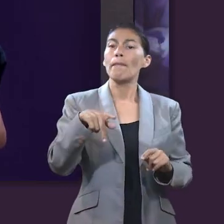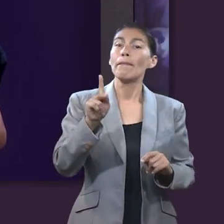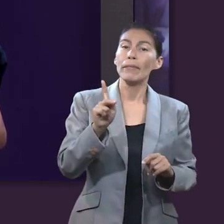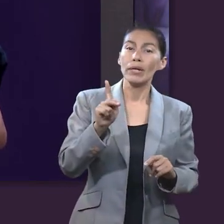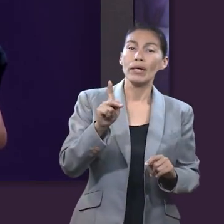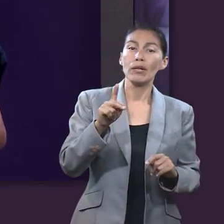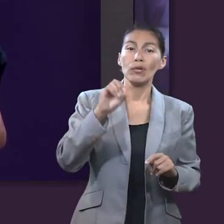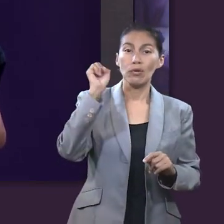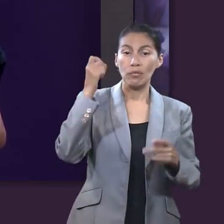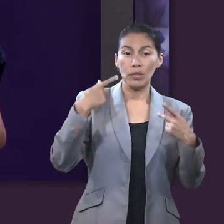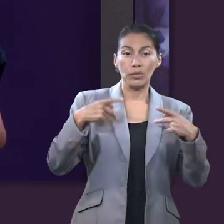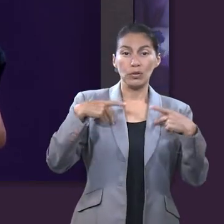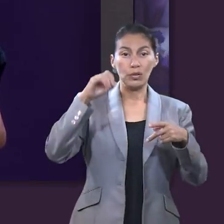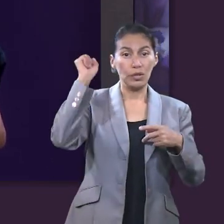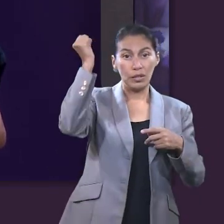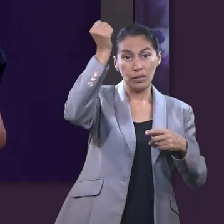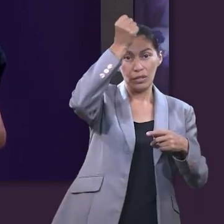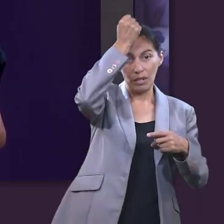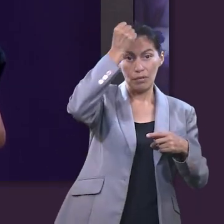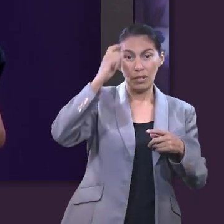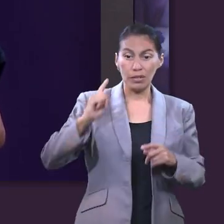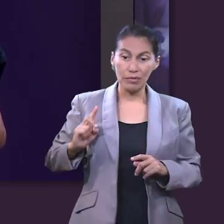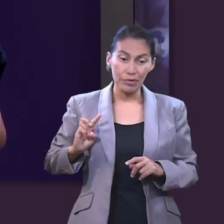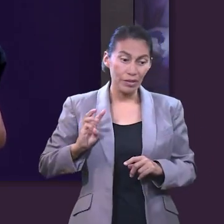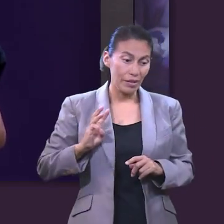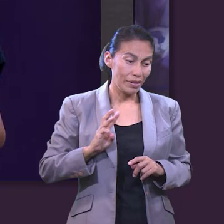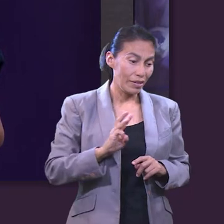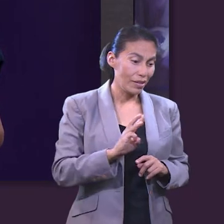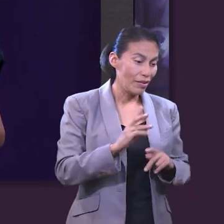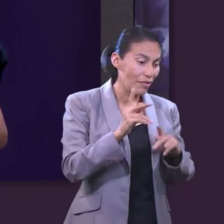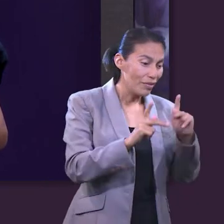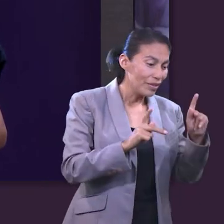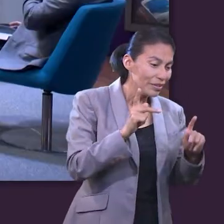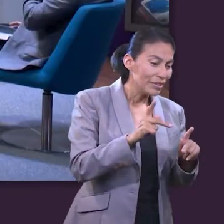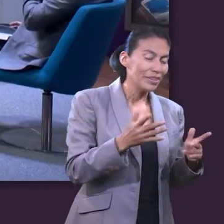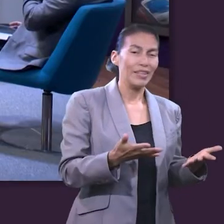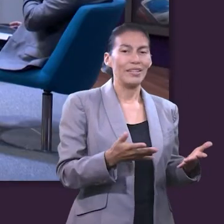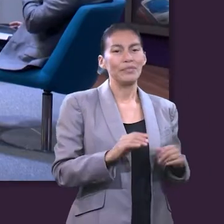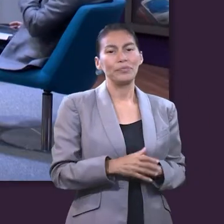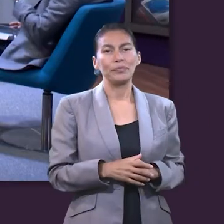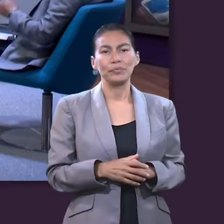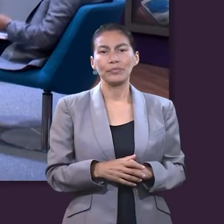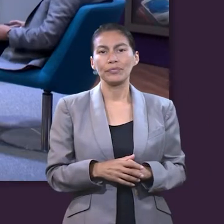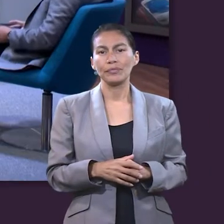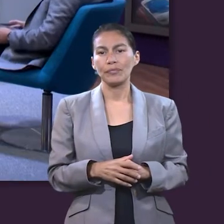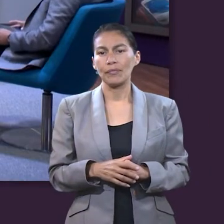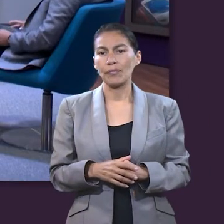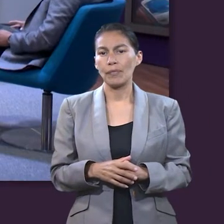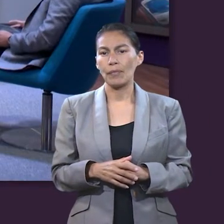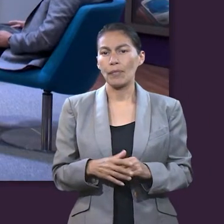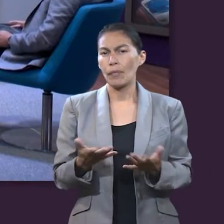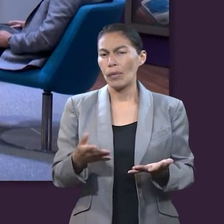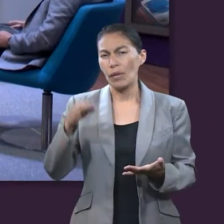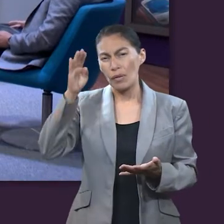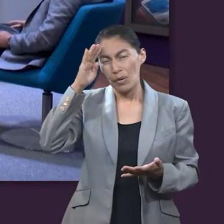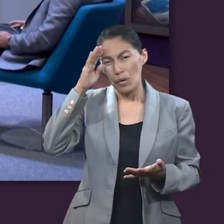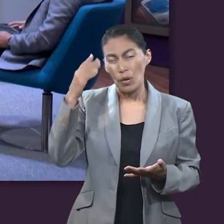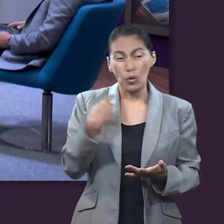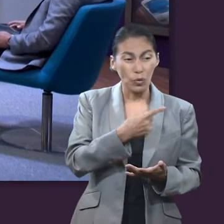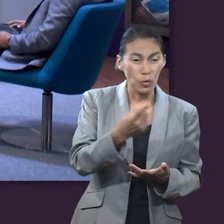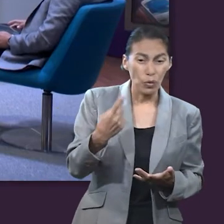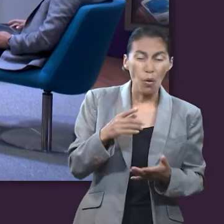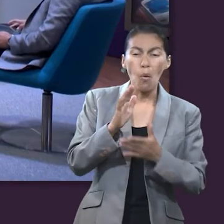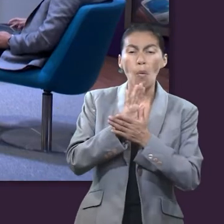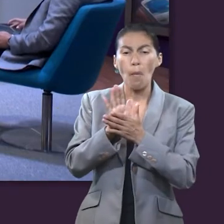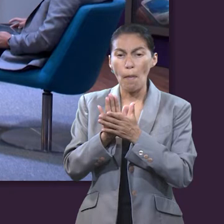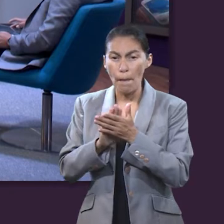los sabios fueron a visitarle. Yo creo que a lo mejor uno de los dolores por el cual nosotros podemos decir que Jesús pasó fue justamente eso,